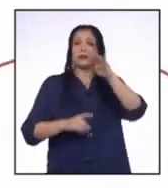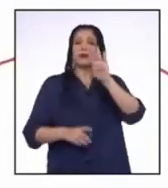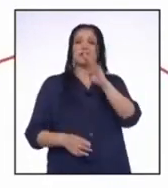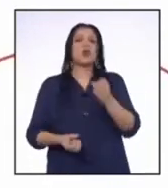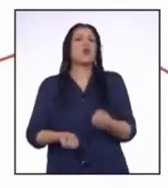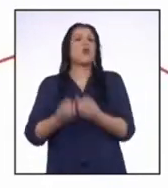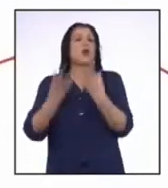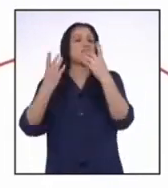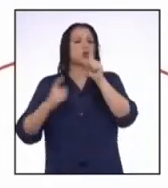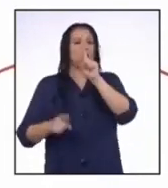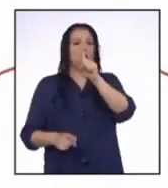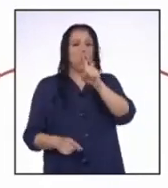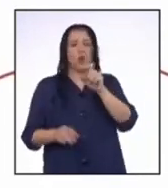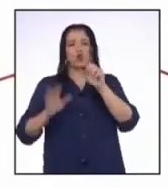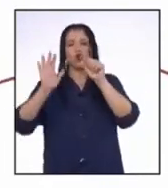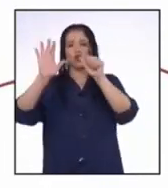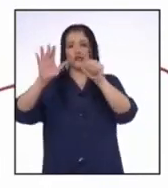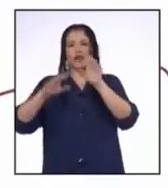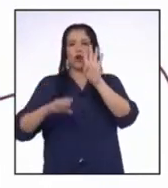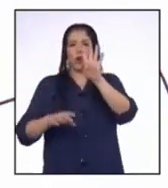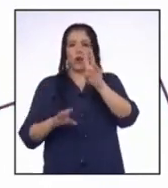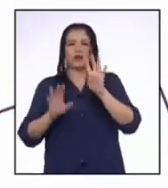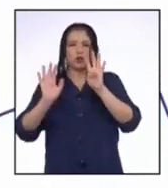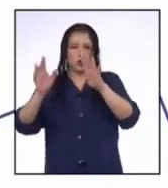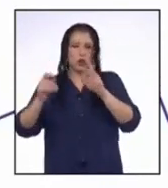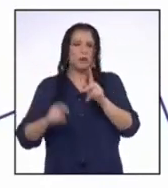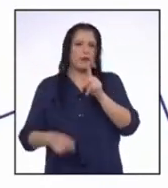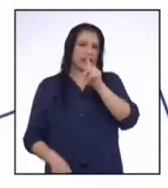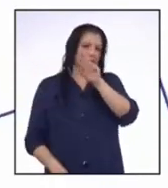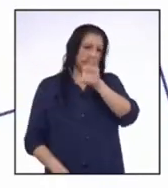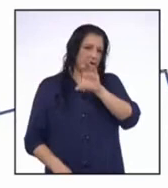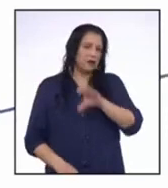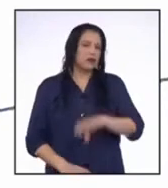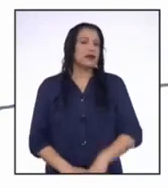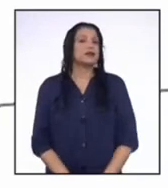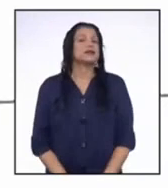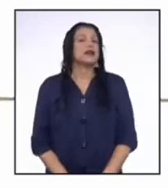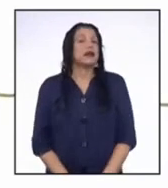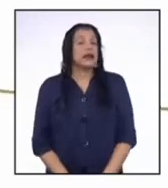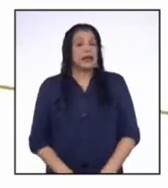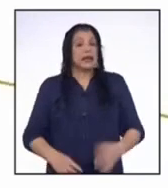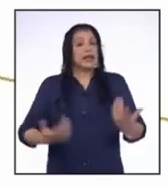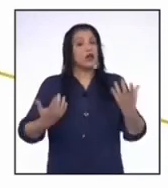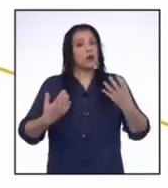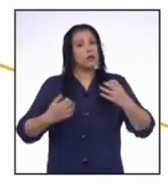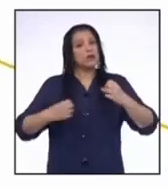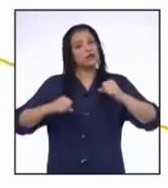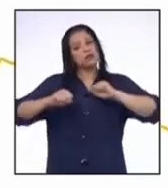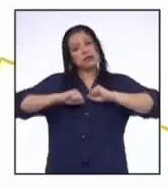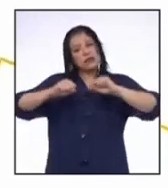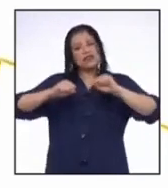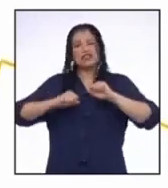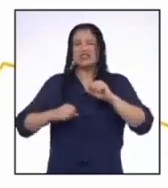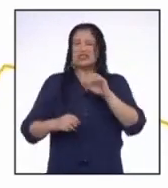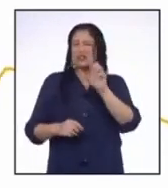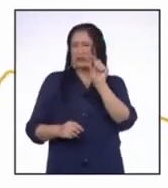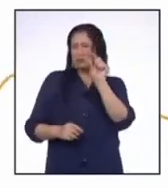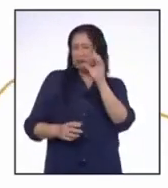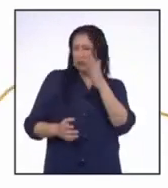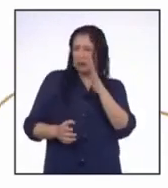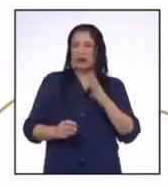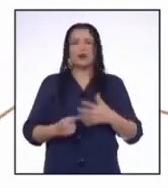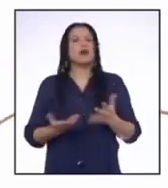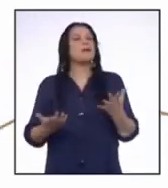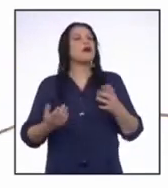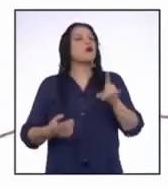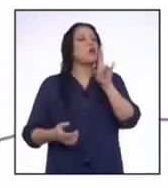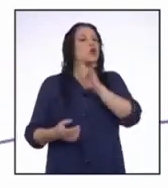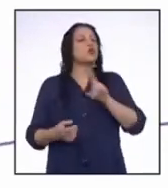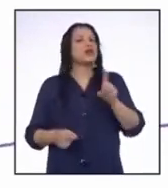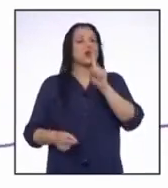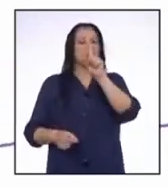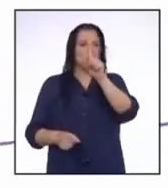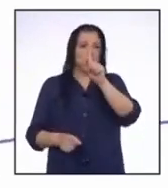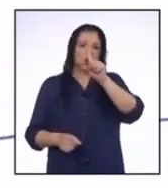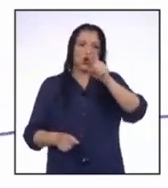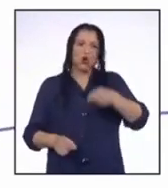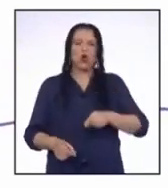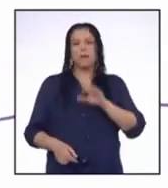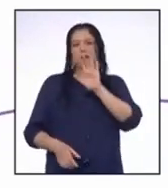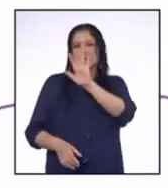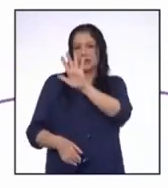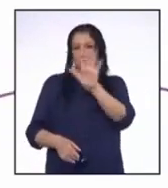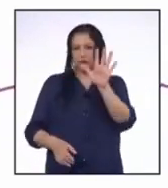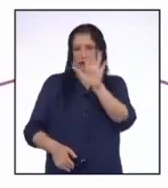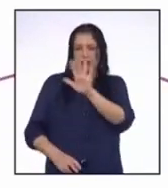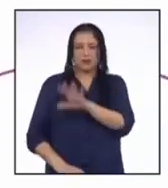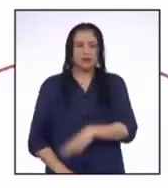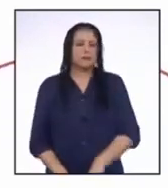de 1.649 kilocalorías. Y como su nivel de actividad es ligera, usaré el valor de